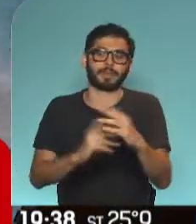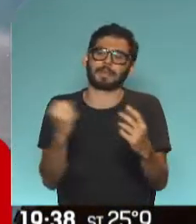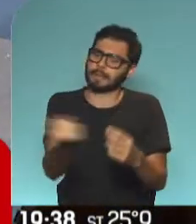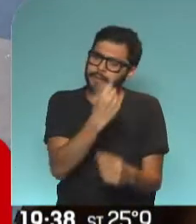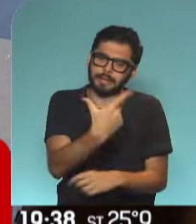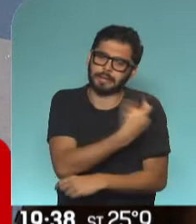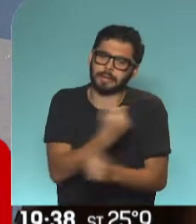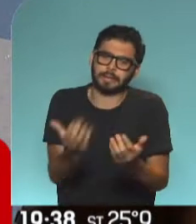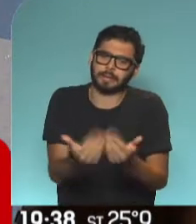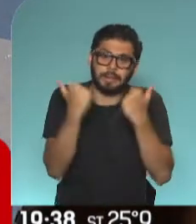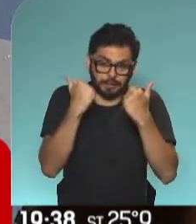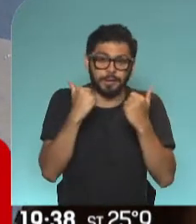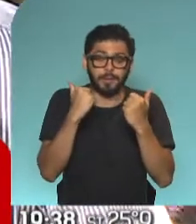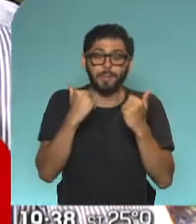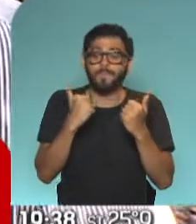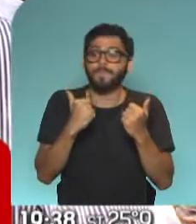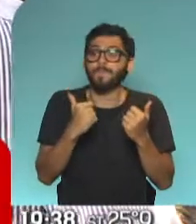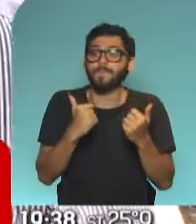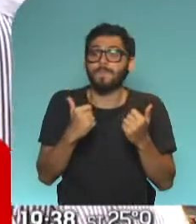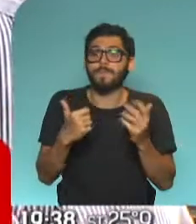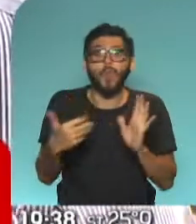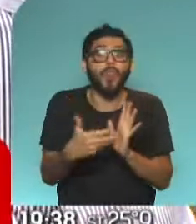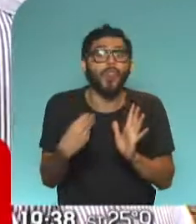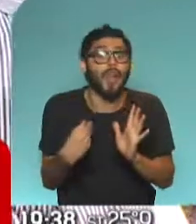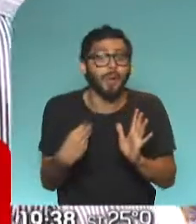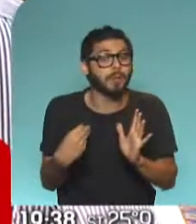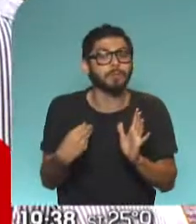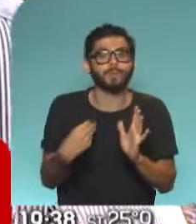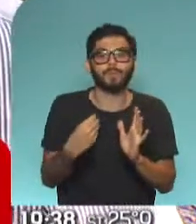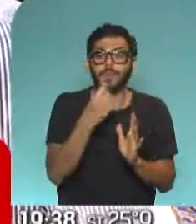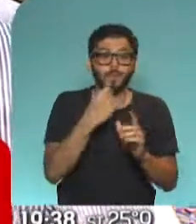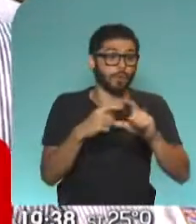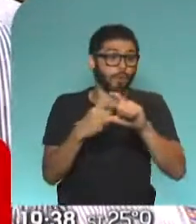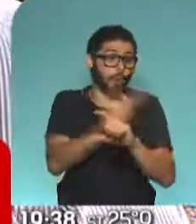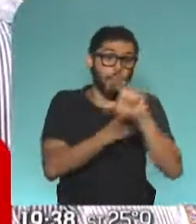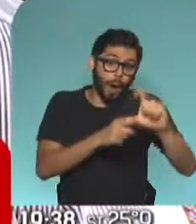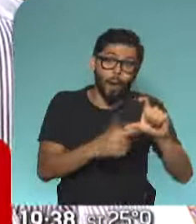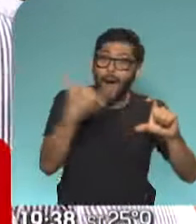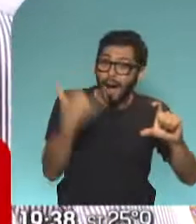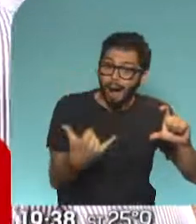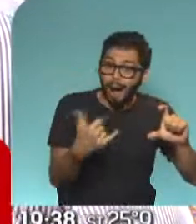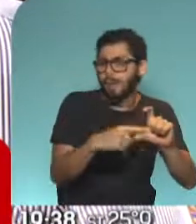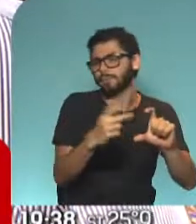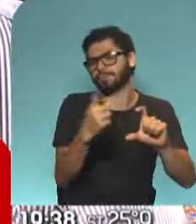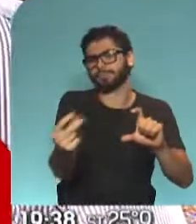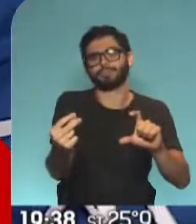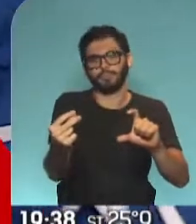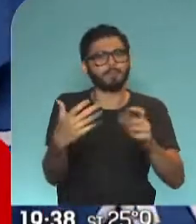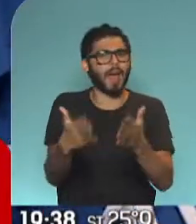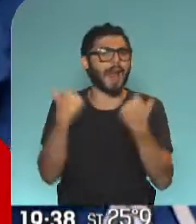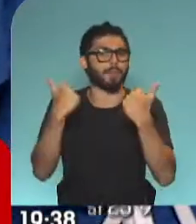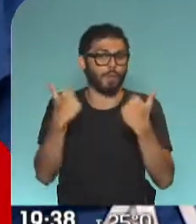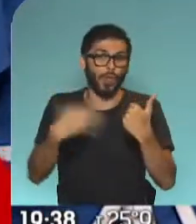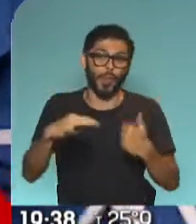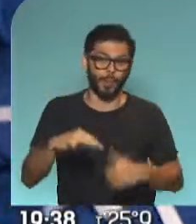posible y esto va a depender básicamente de que tengamos dosis para aplicar y que estas sean aplicadas en el menor tiempo